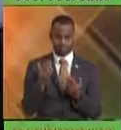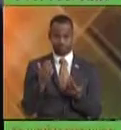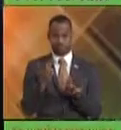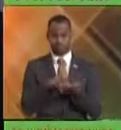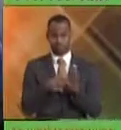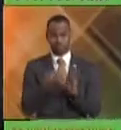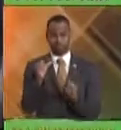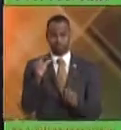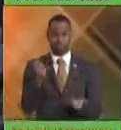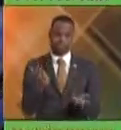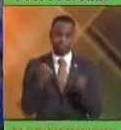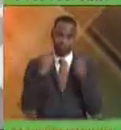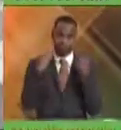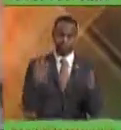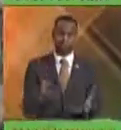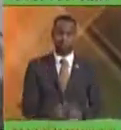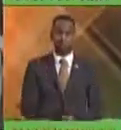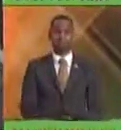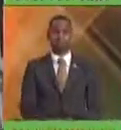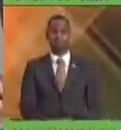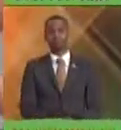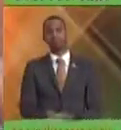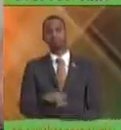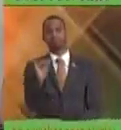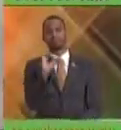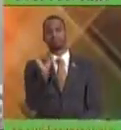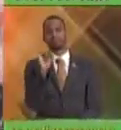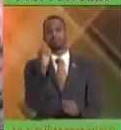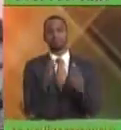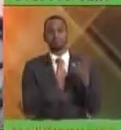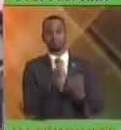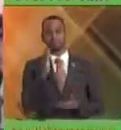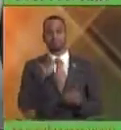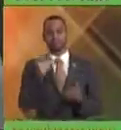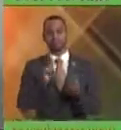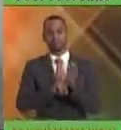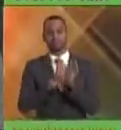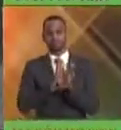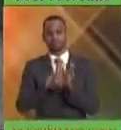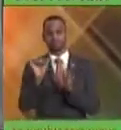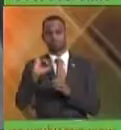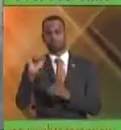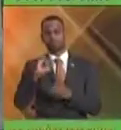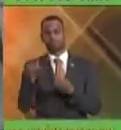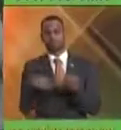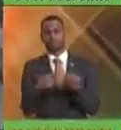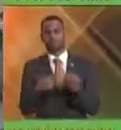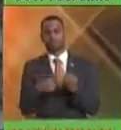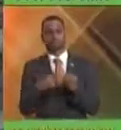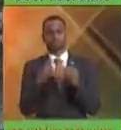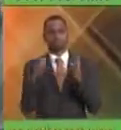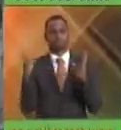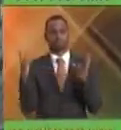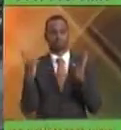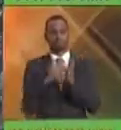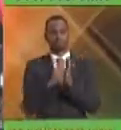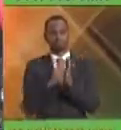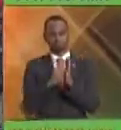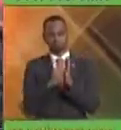además quizás tendríamos que revisar el propio concepto de discapacidad